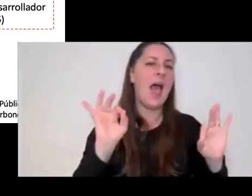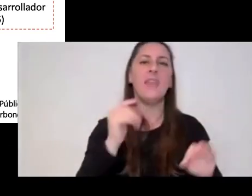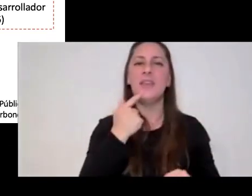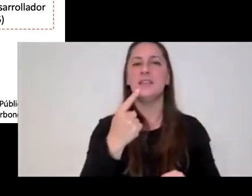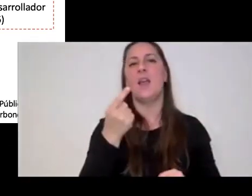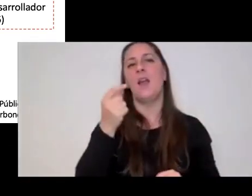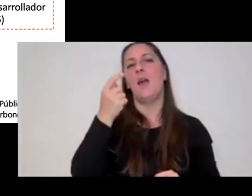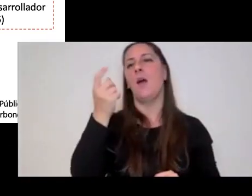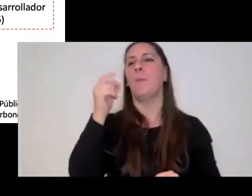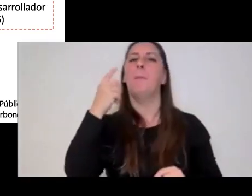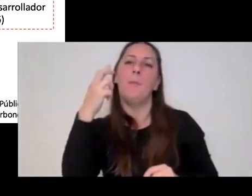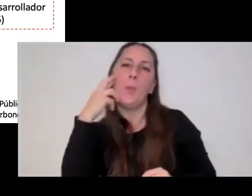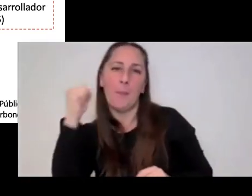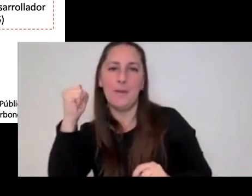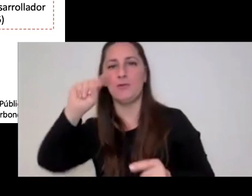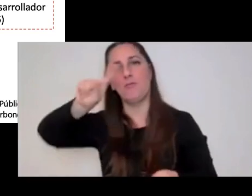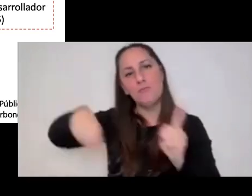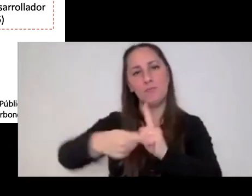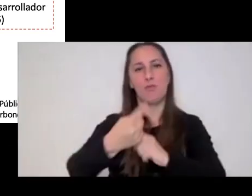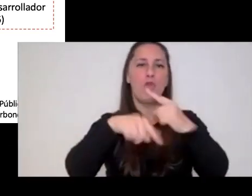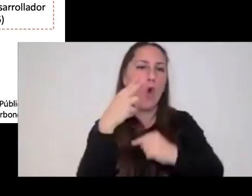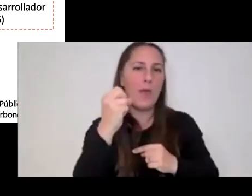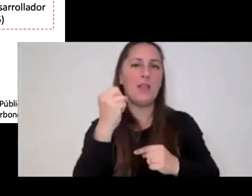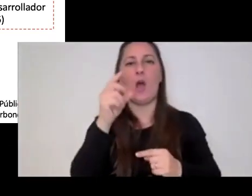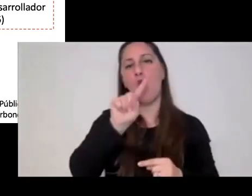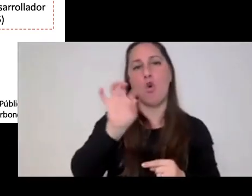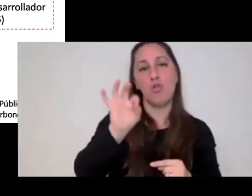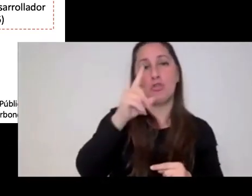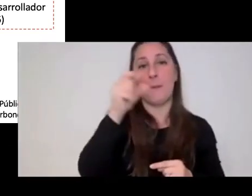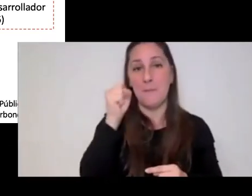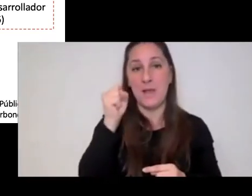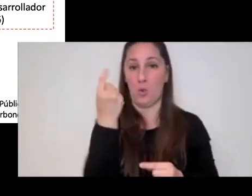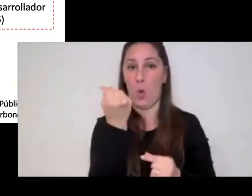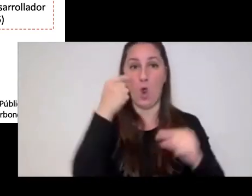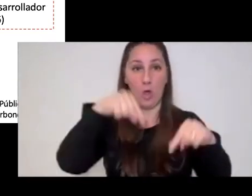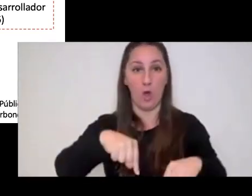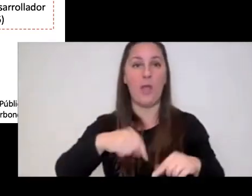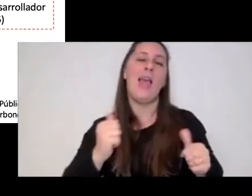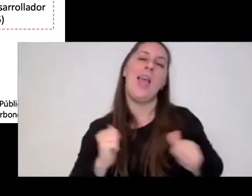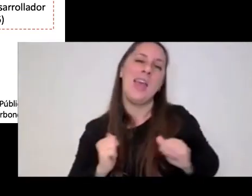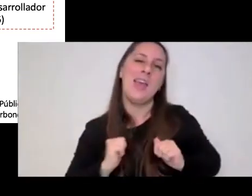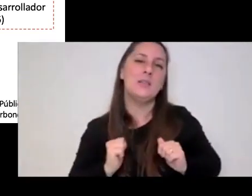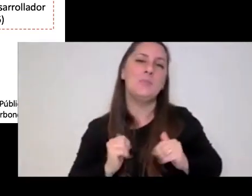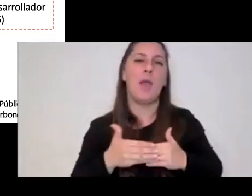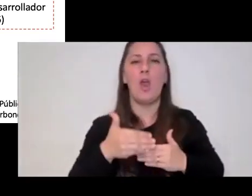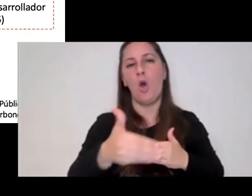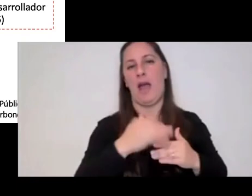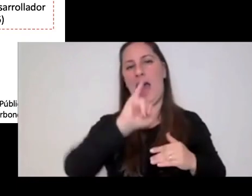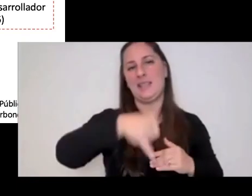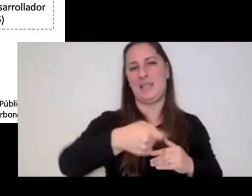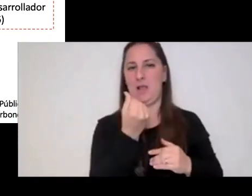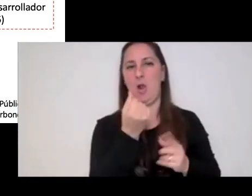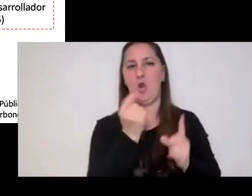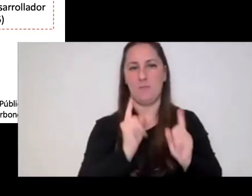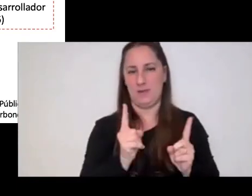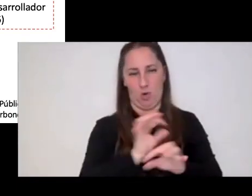pesos, las negocio a 90 pesos o a 100 pesos, que es lo que vale hoy, y espero que el inversor me las acepte a ese valor. Sí, también me